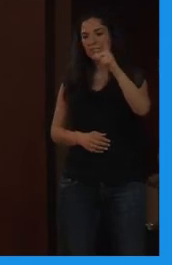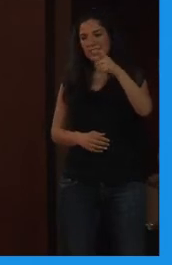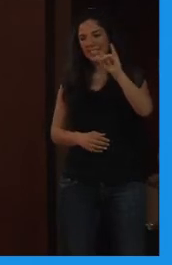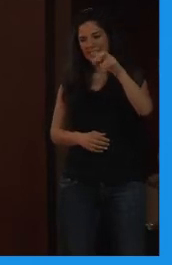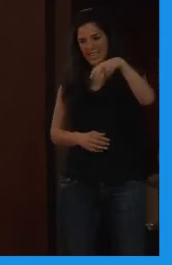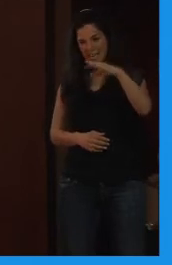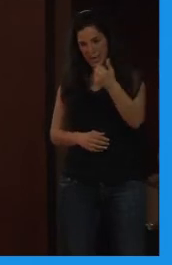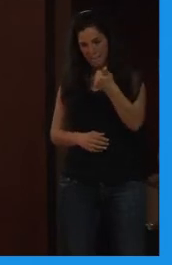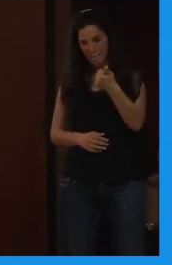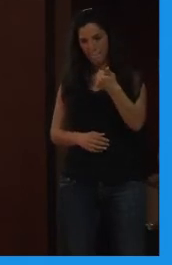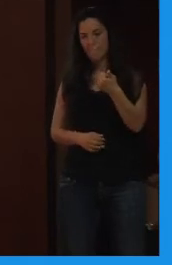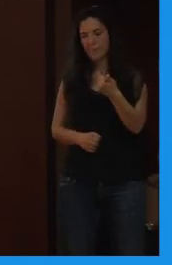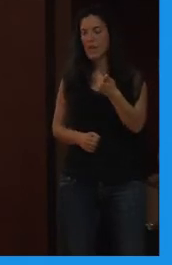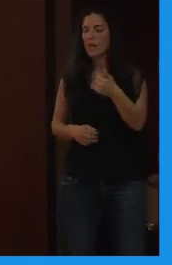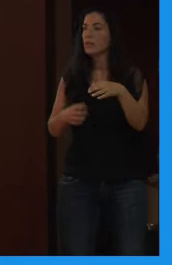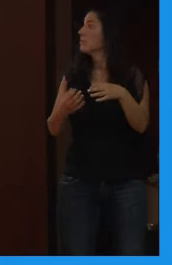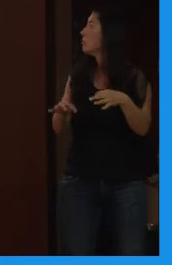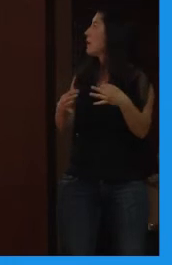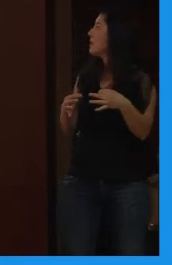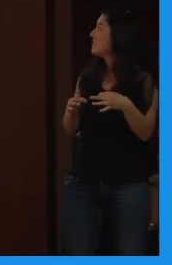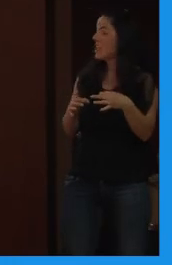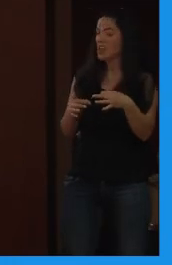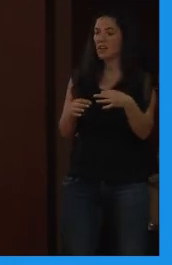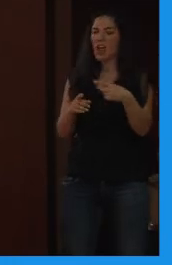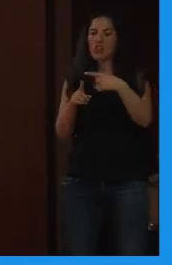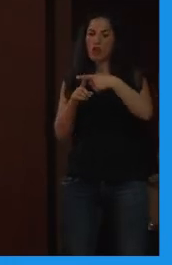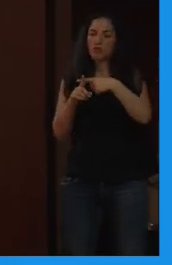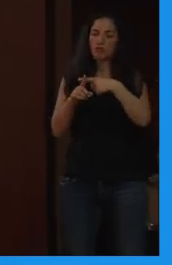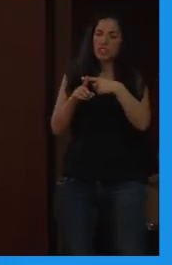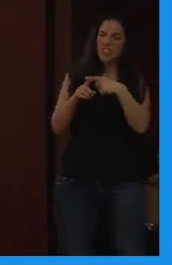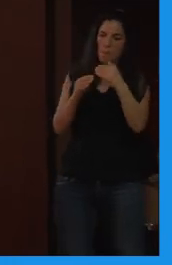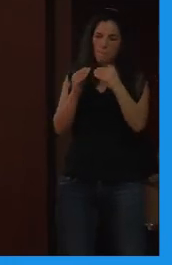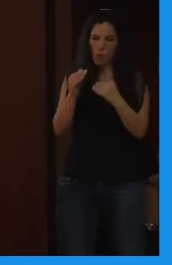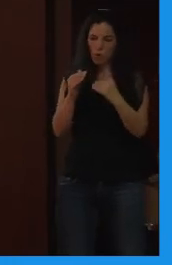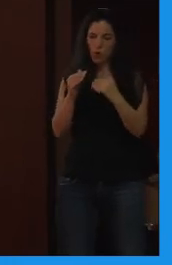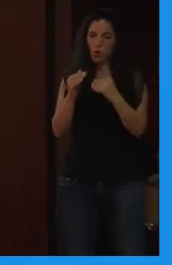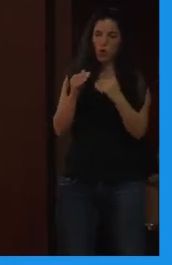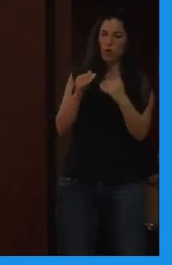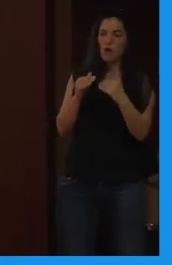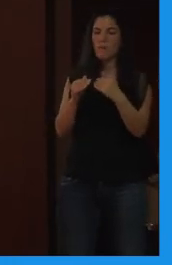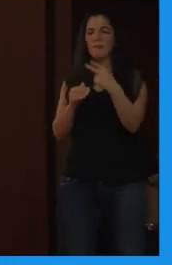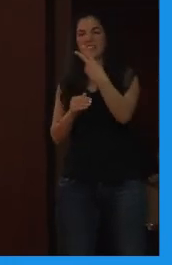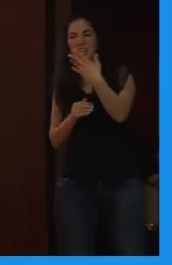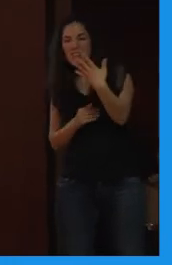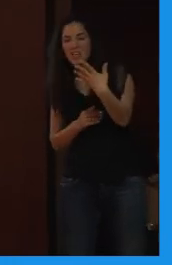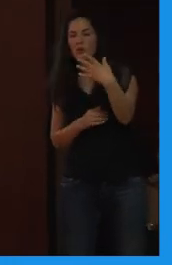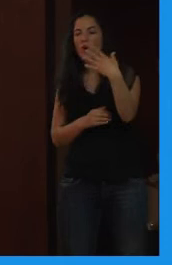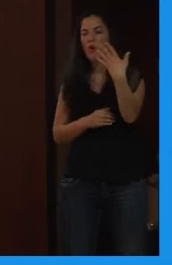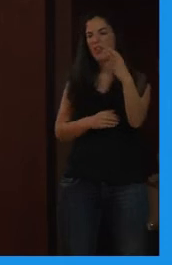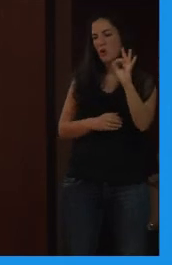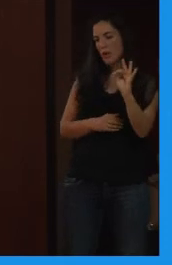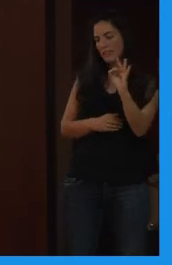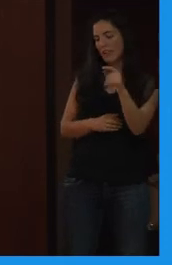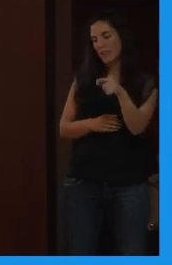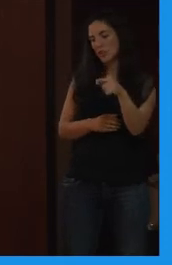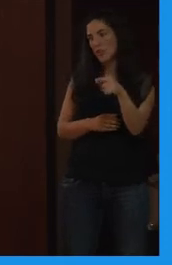el hipotiroidismo subclínico, que requieren poquita dosis, 25-50. Las dosis más altas, de 100-150, son